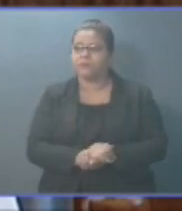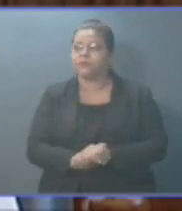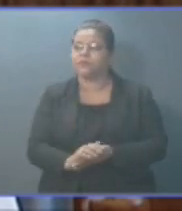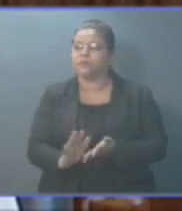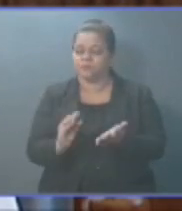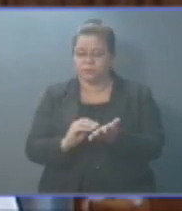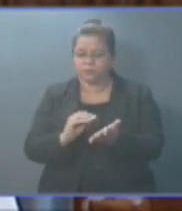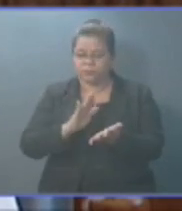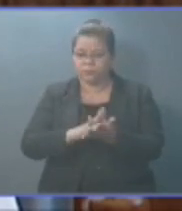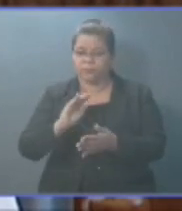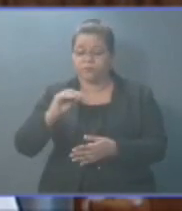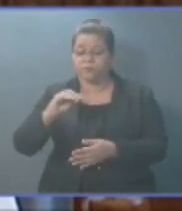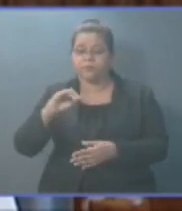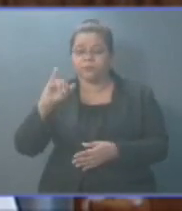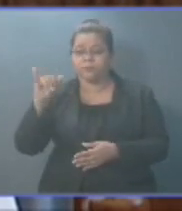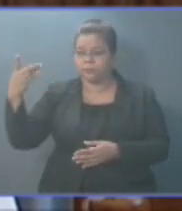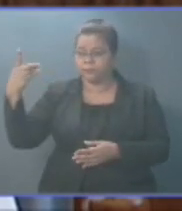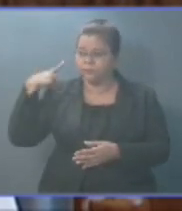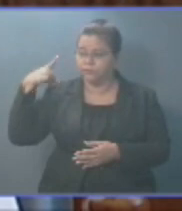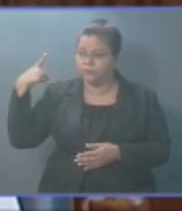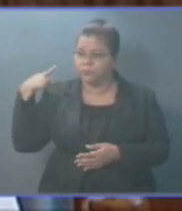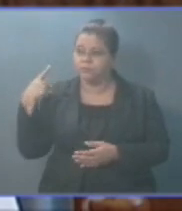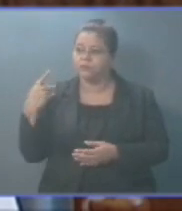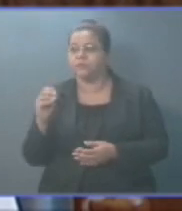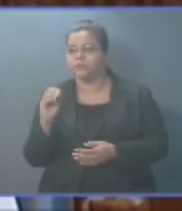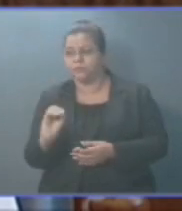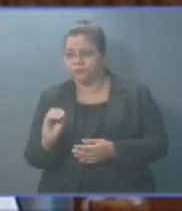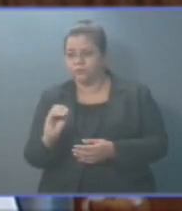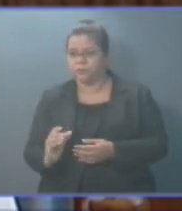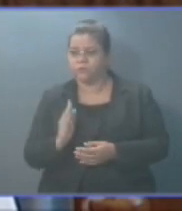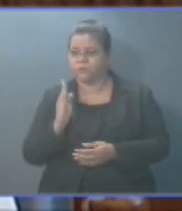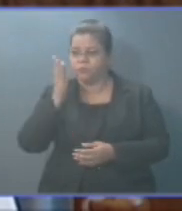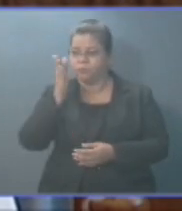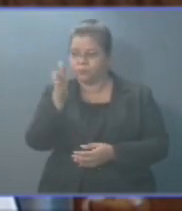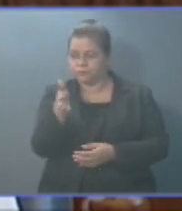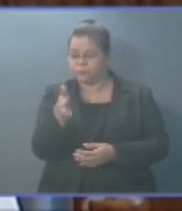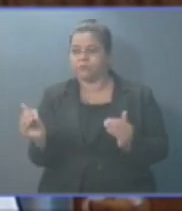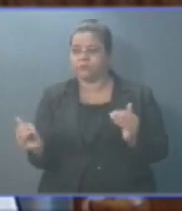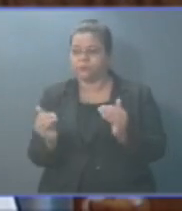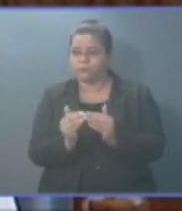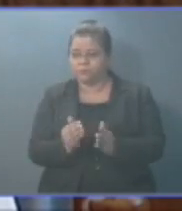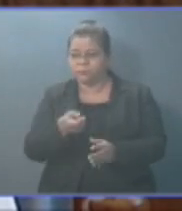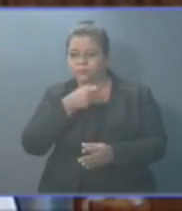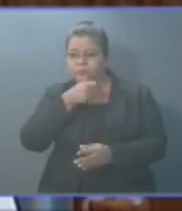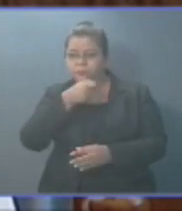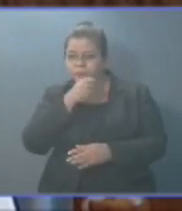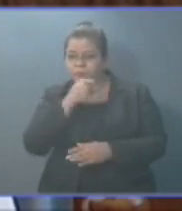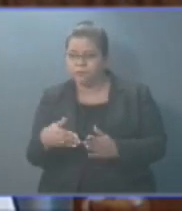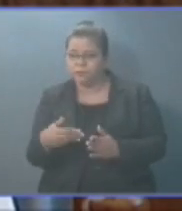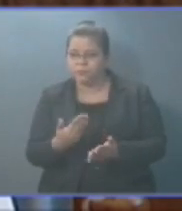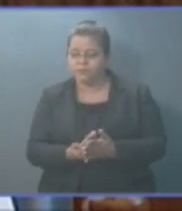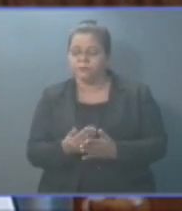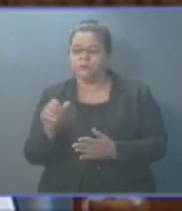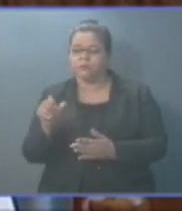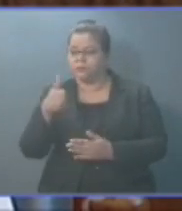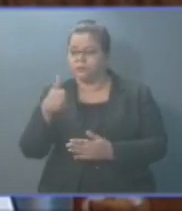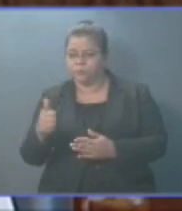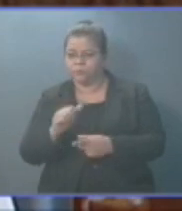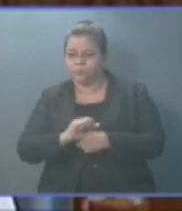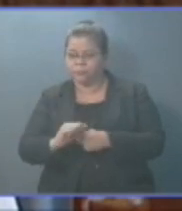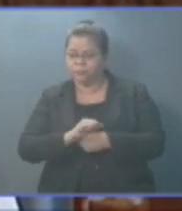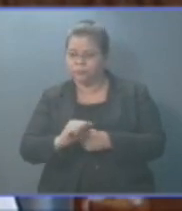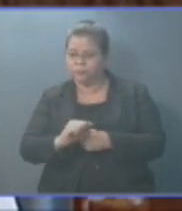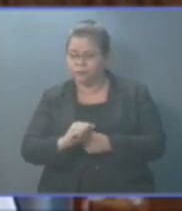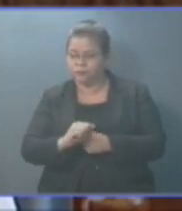definidas por el directorio o que se definan en el futuro y se informen el prestatario, entre otras prácticas